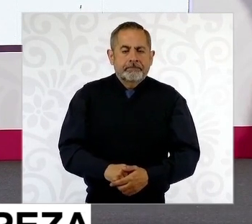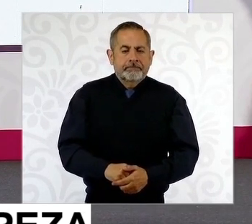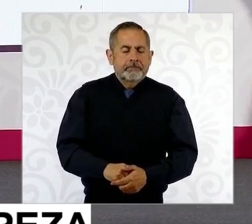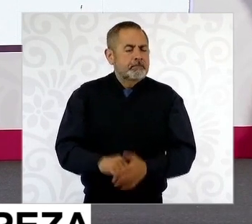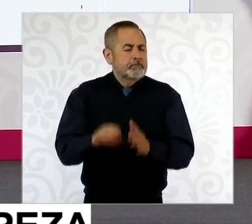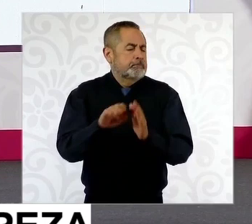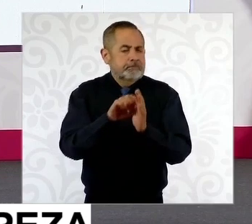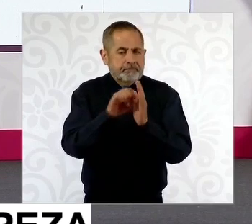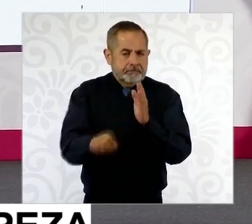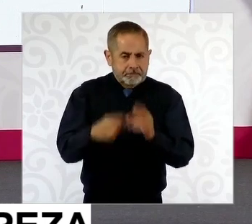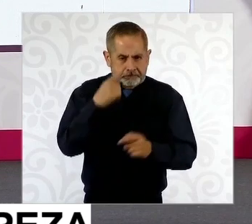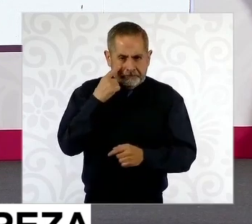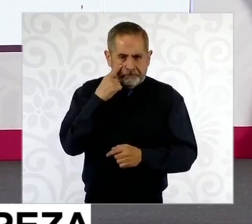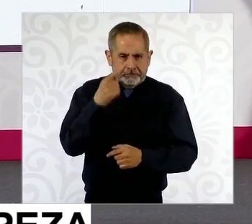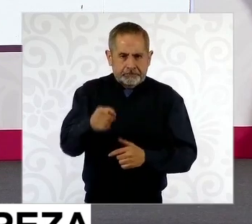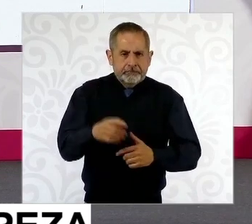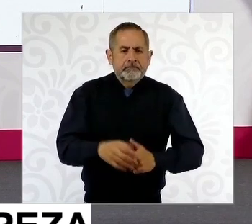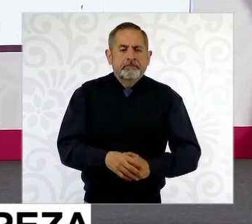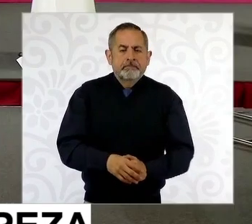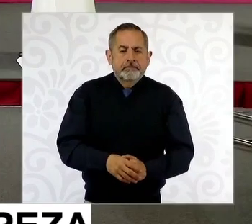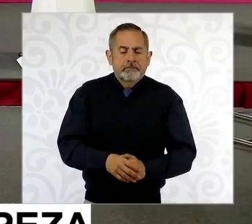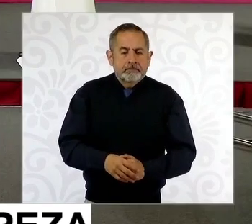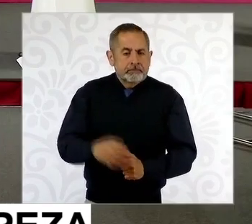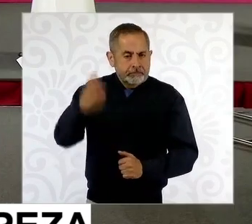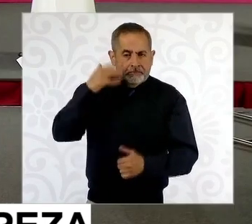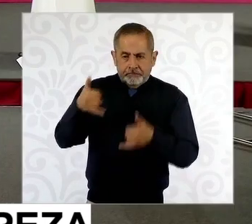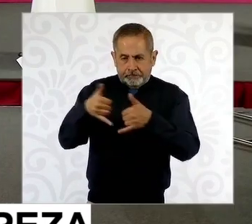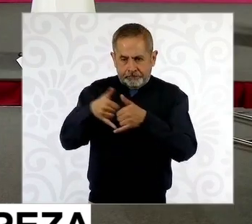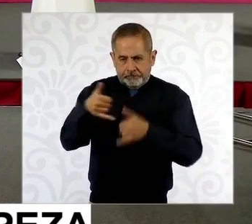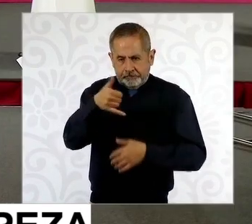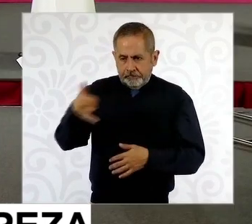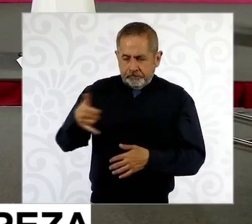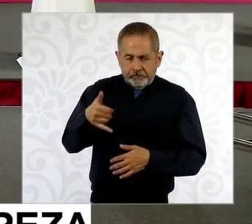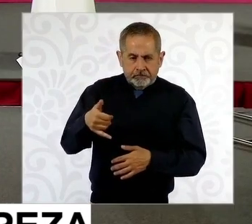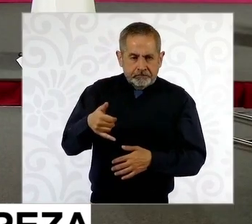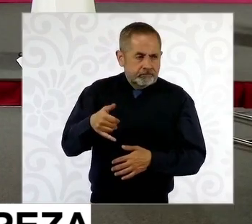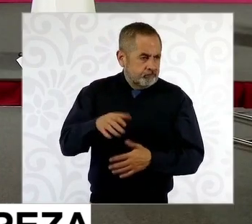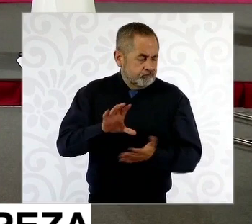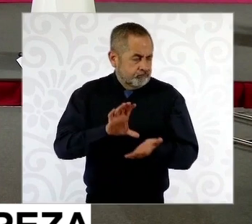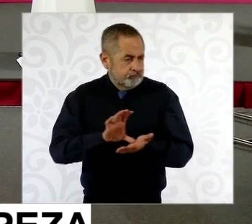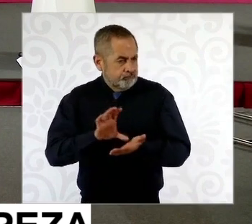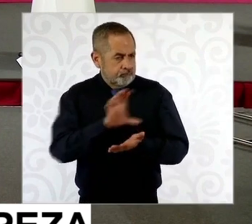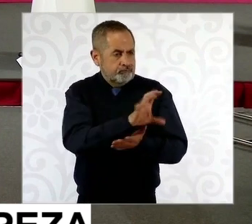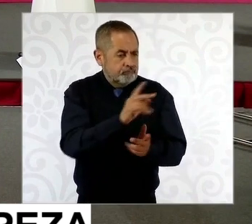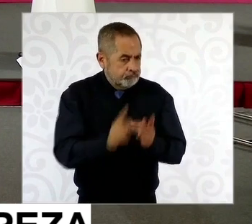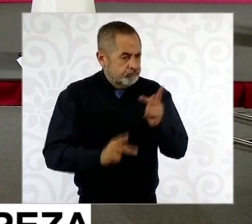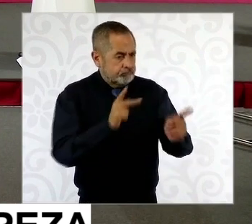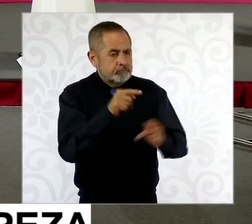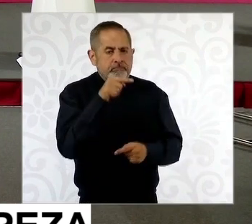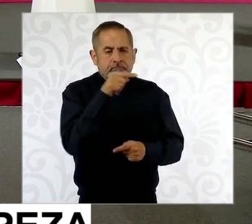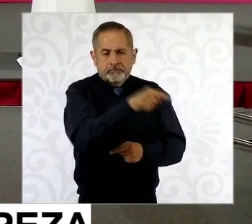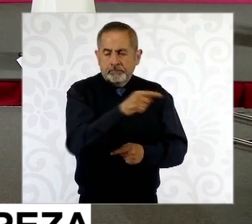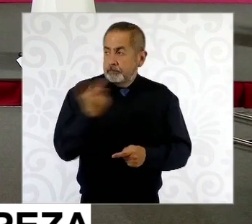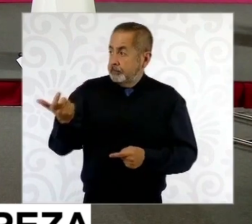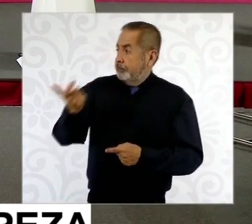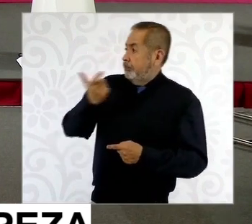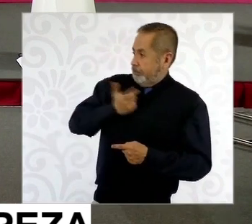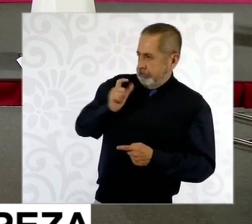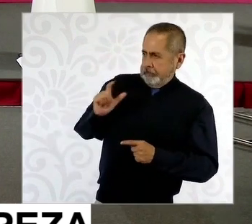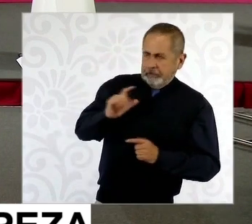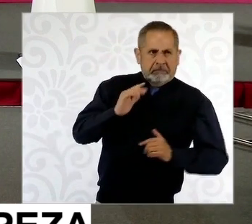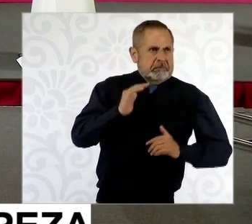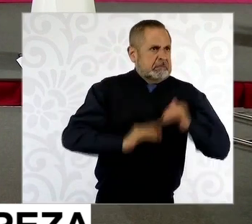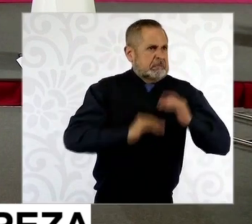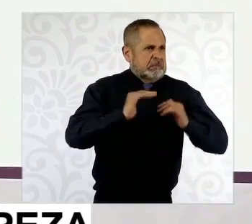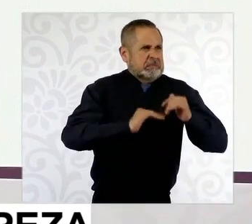Por ejemplo, el Infonavit da financiamiento a constructores, a desarrolladores de